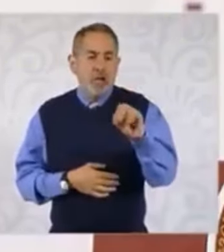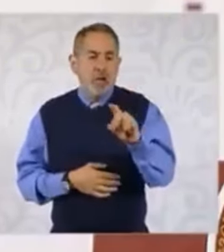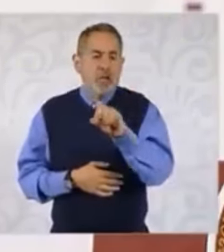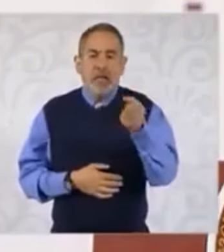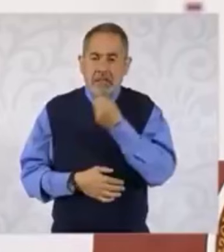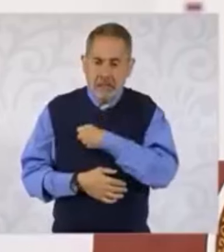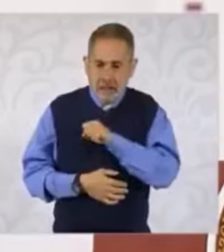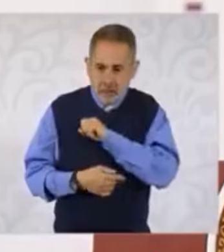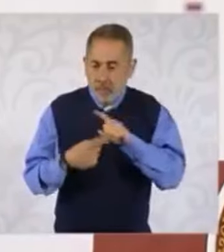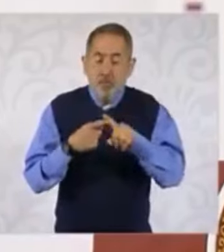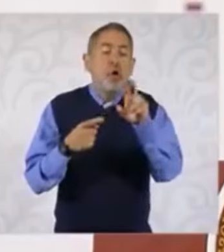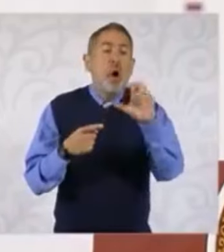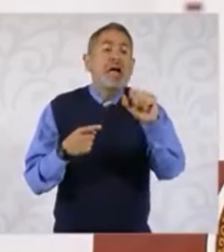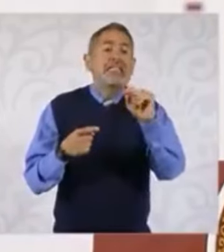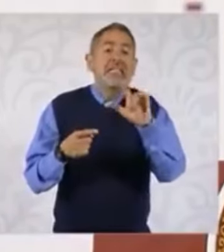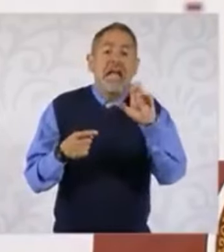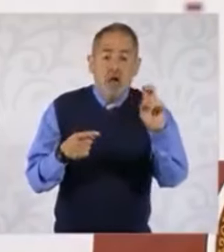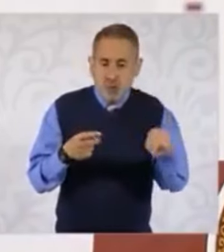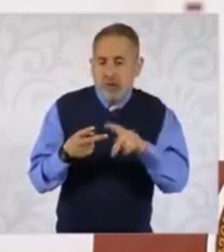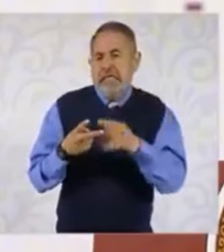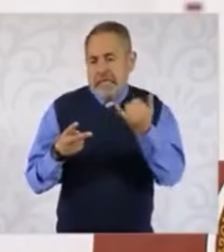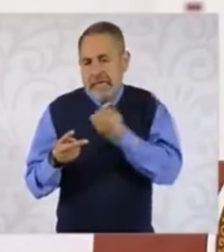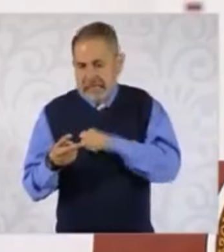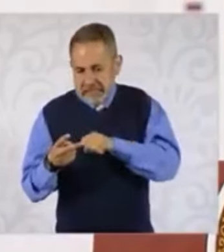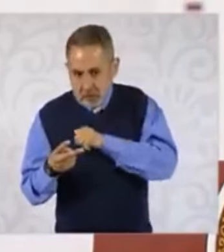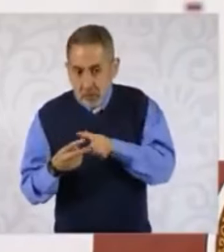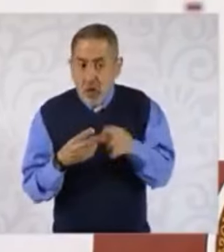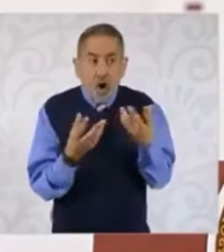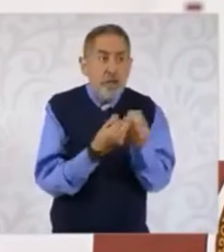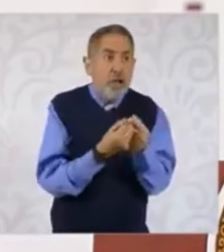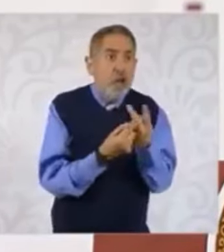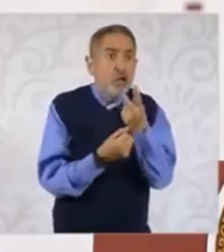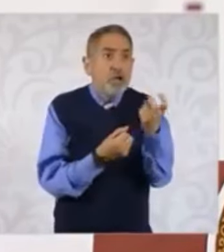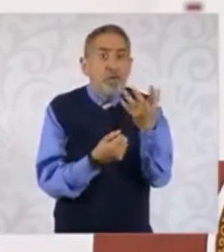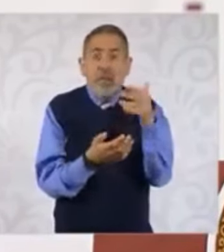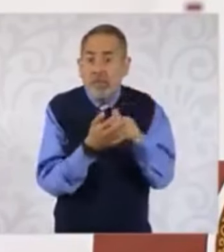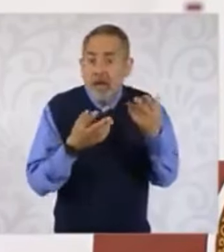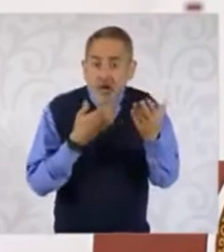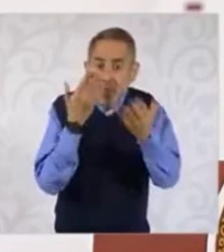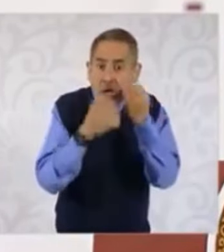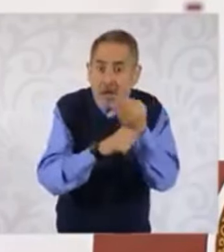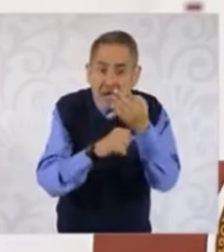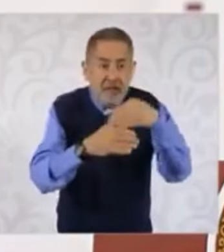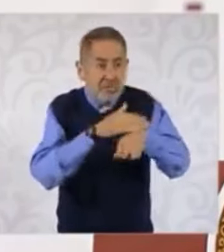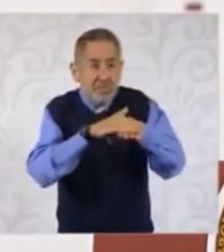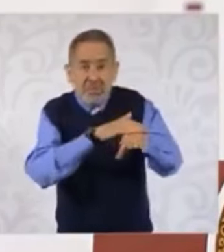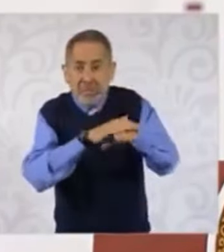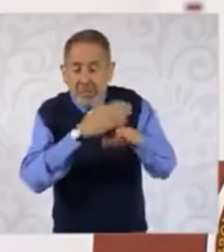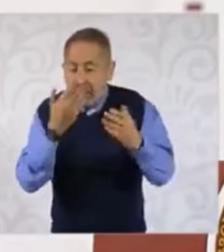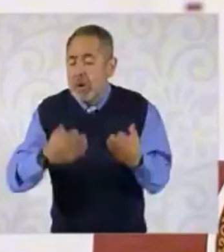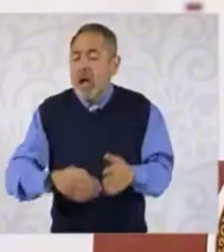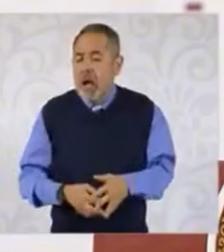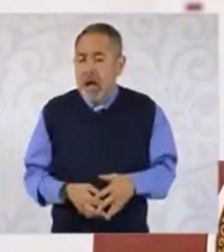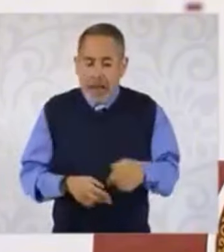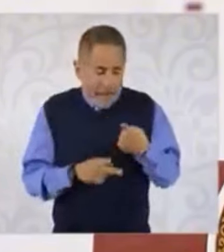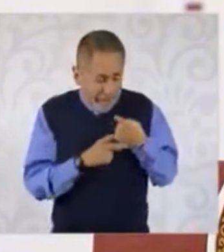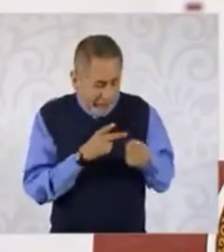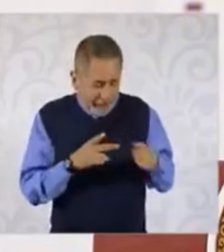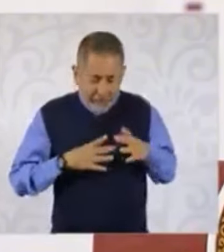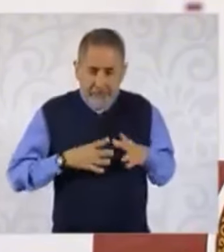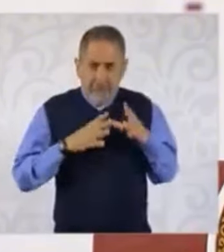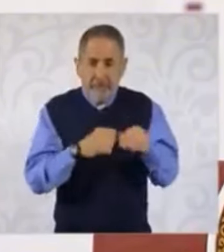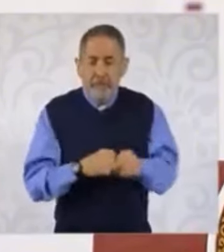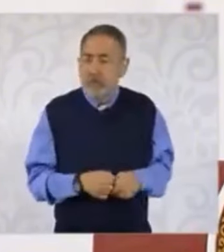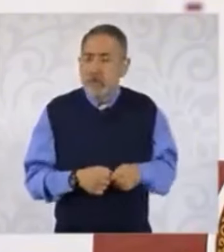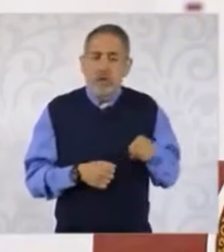de 50 mil estudiantes. Al principio, cuando se creó, era la quinta